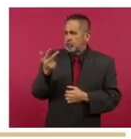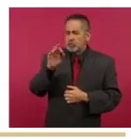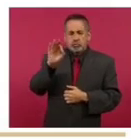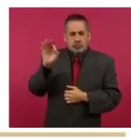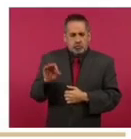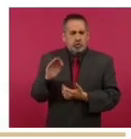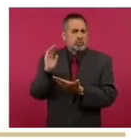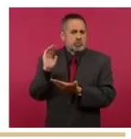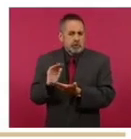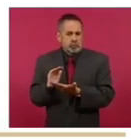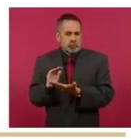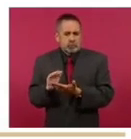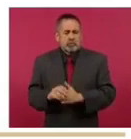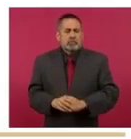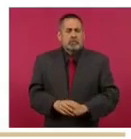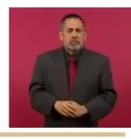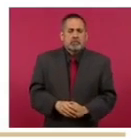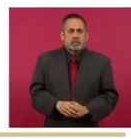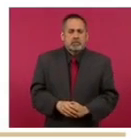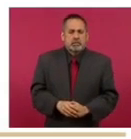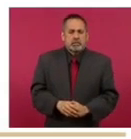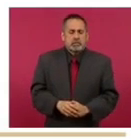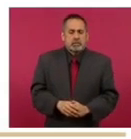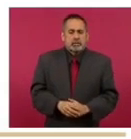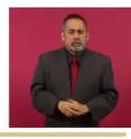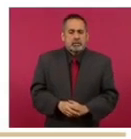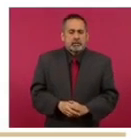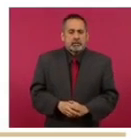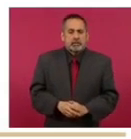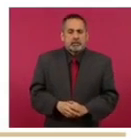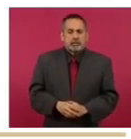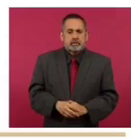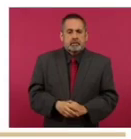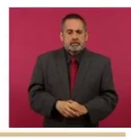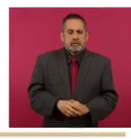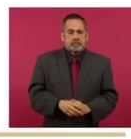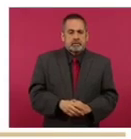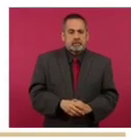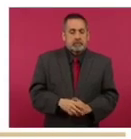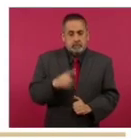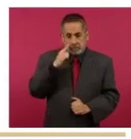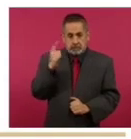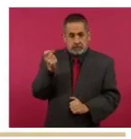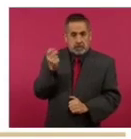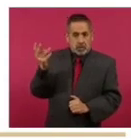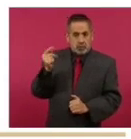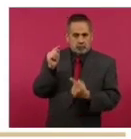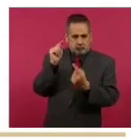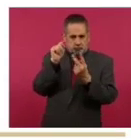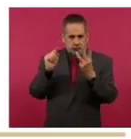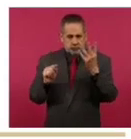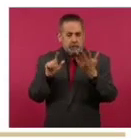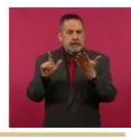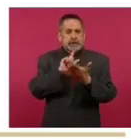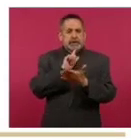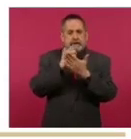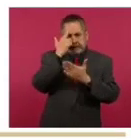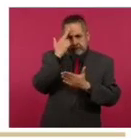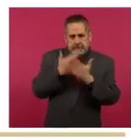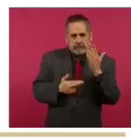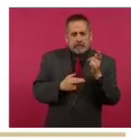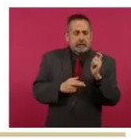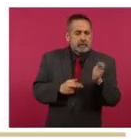30.8% menos. Adelante. Aquí vienen algunos de los delitos que